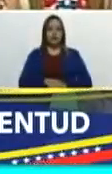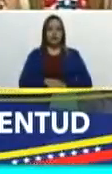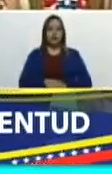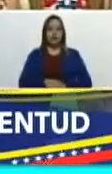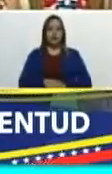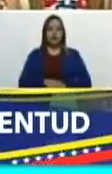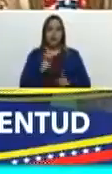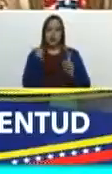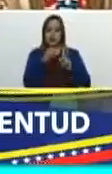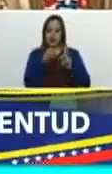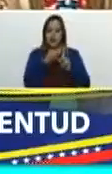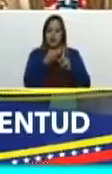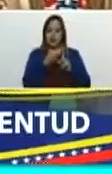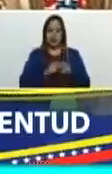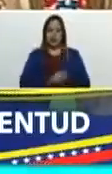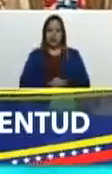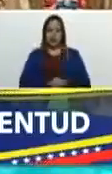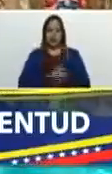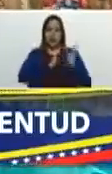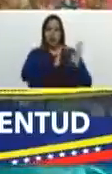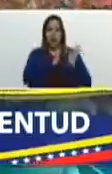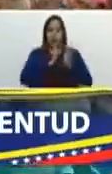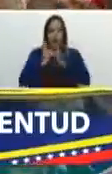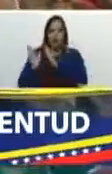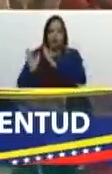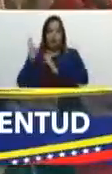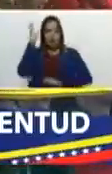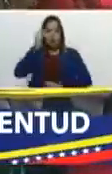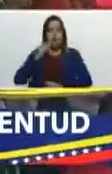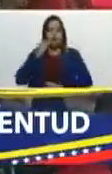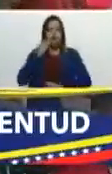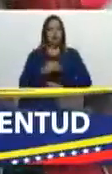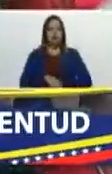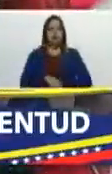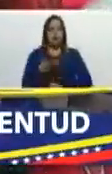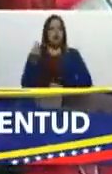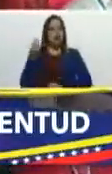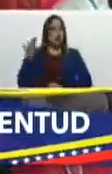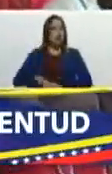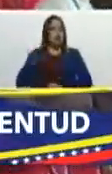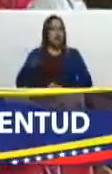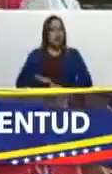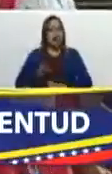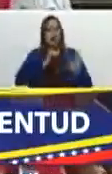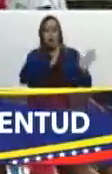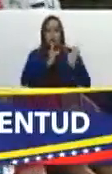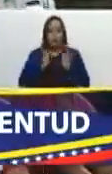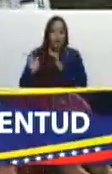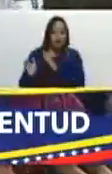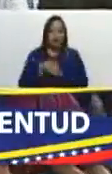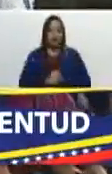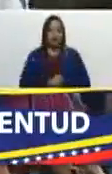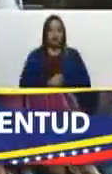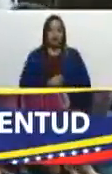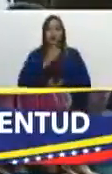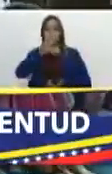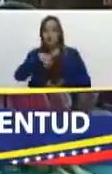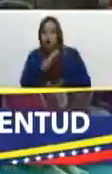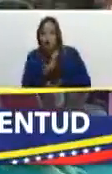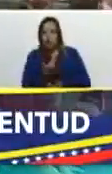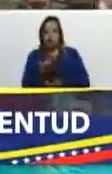En primer lugar, la organización de la juventud. Muy importante, organizarse para